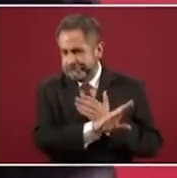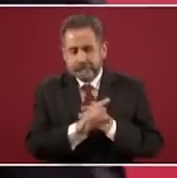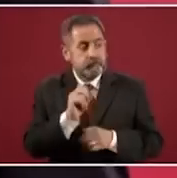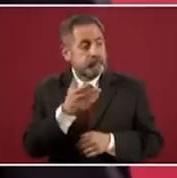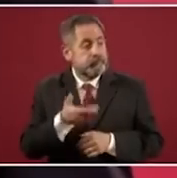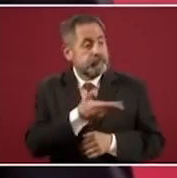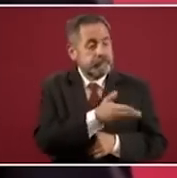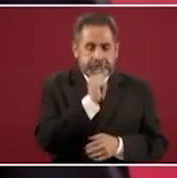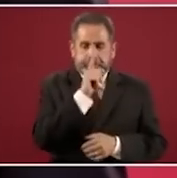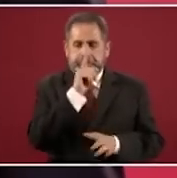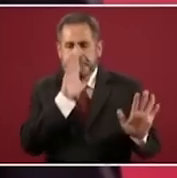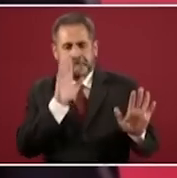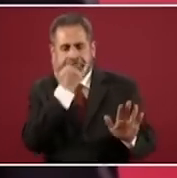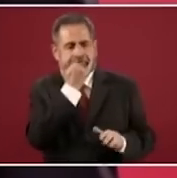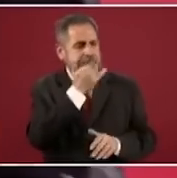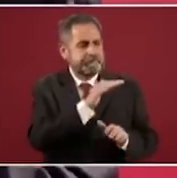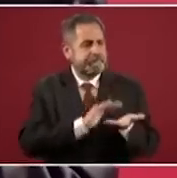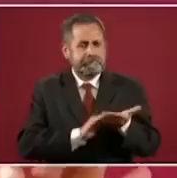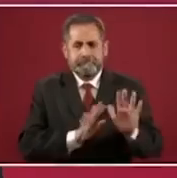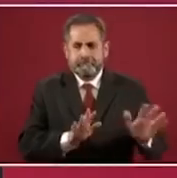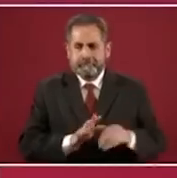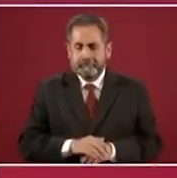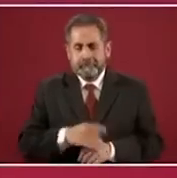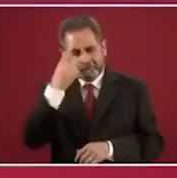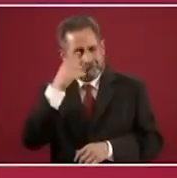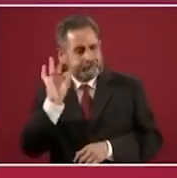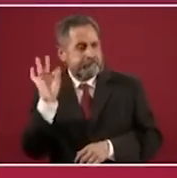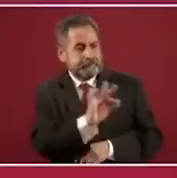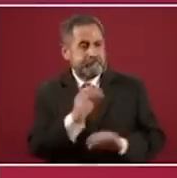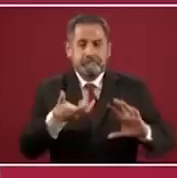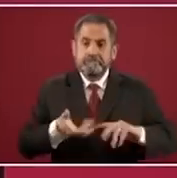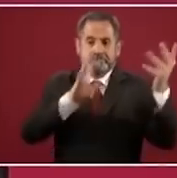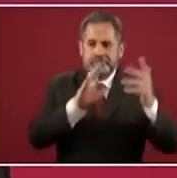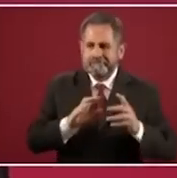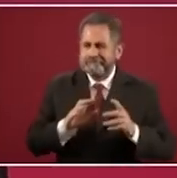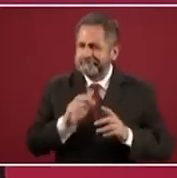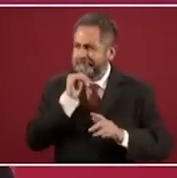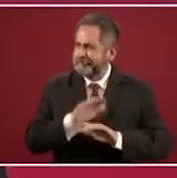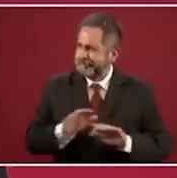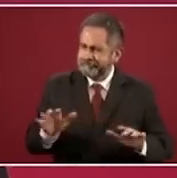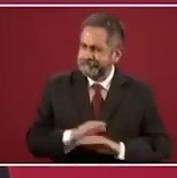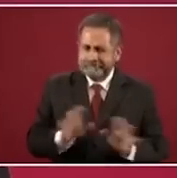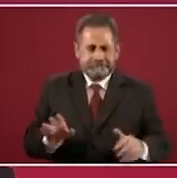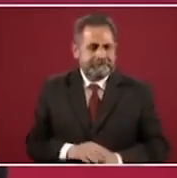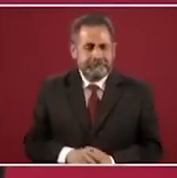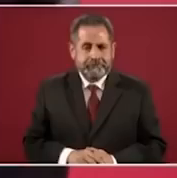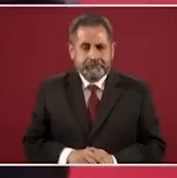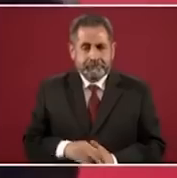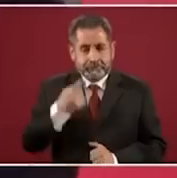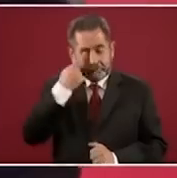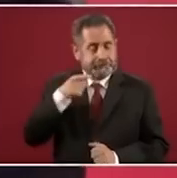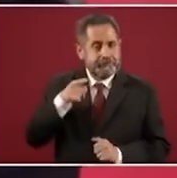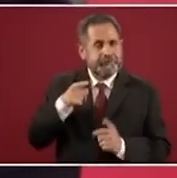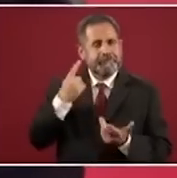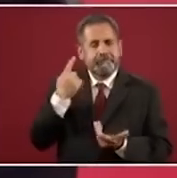retiramos lo dicho, o sea, no testearlos con nada. Entonces, si es una